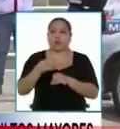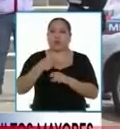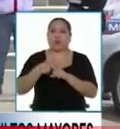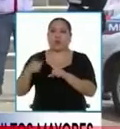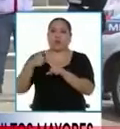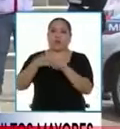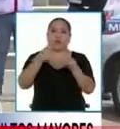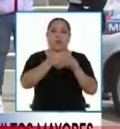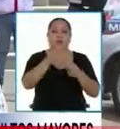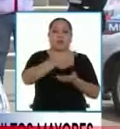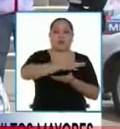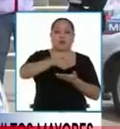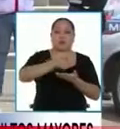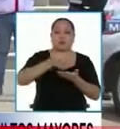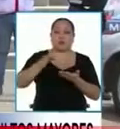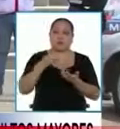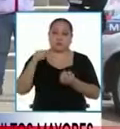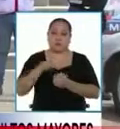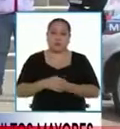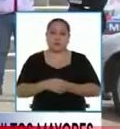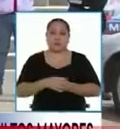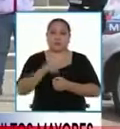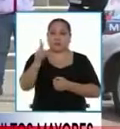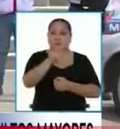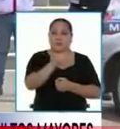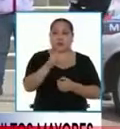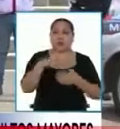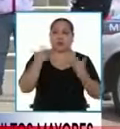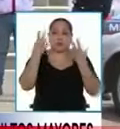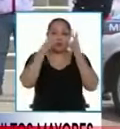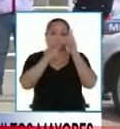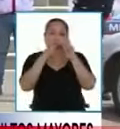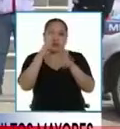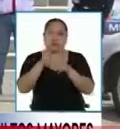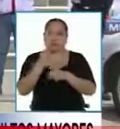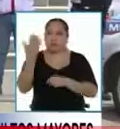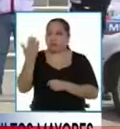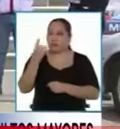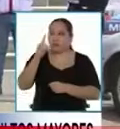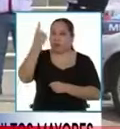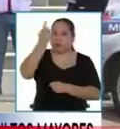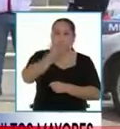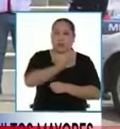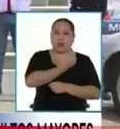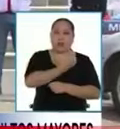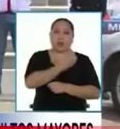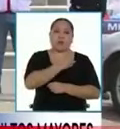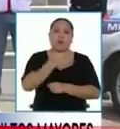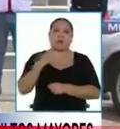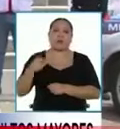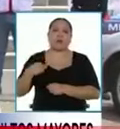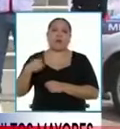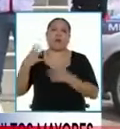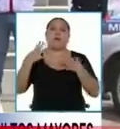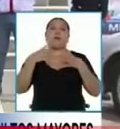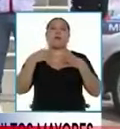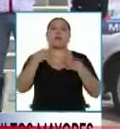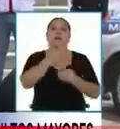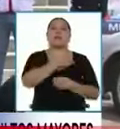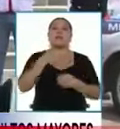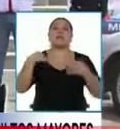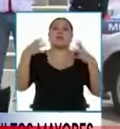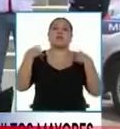los diferentes distritos y como usted puede ver, señora Premier, el Ministerio de Salud